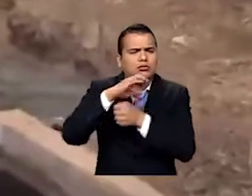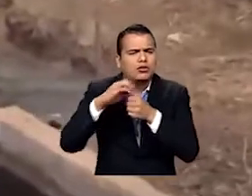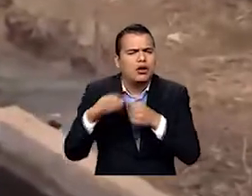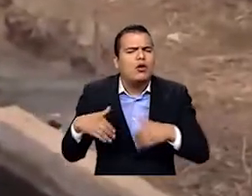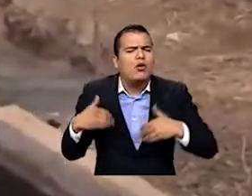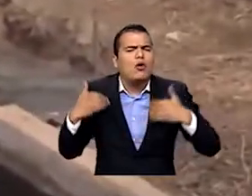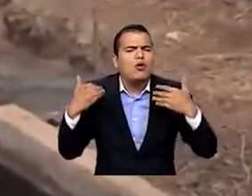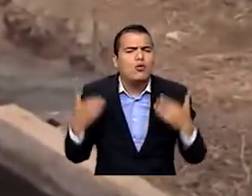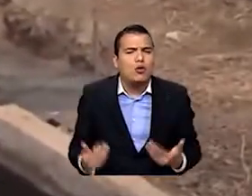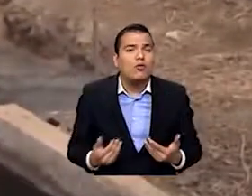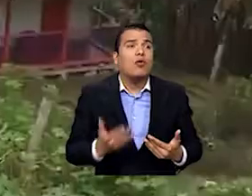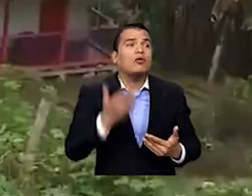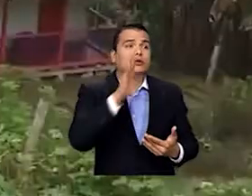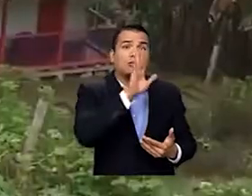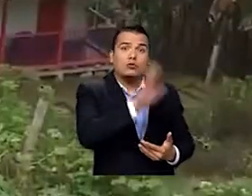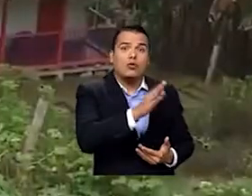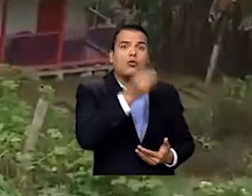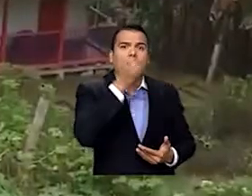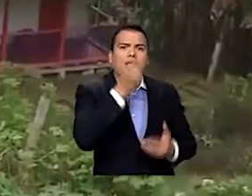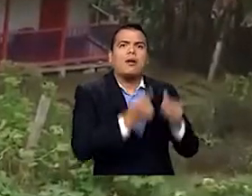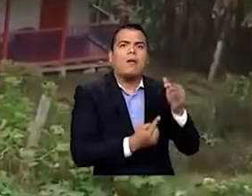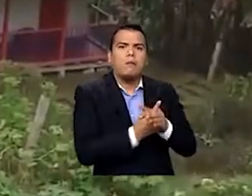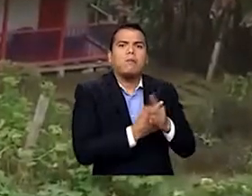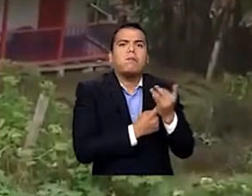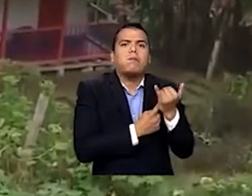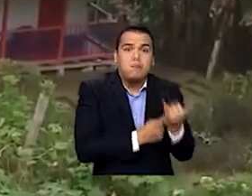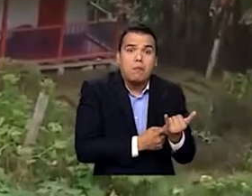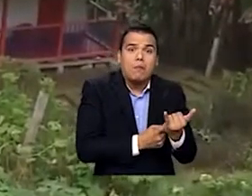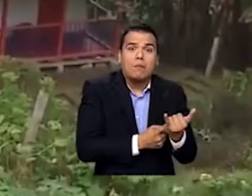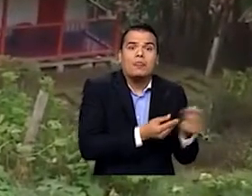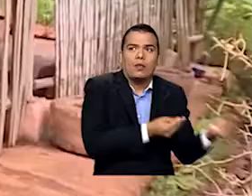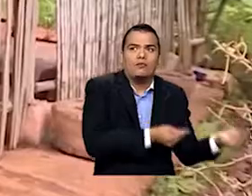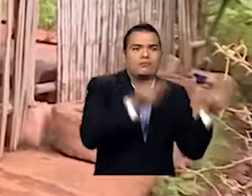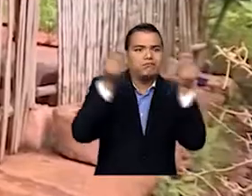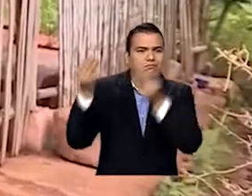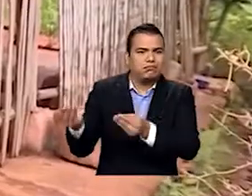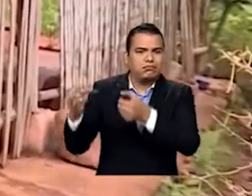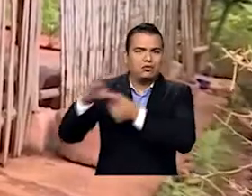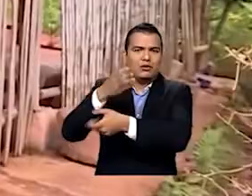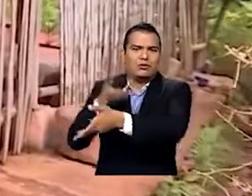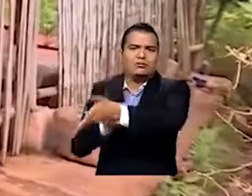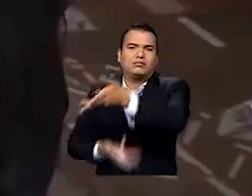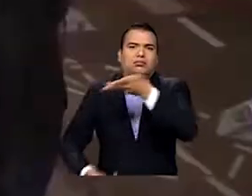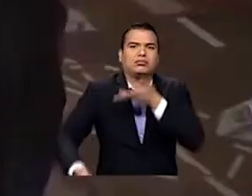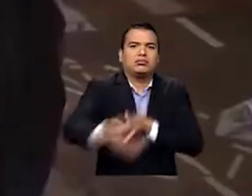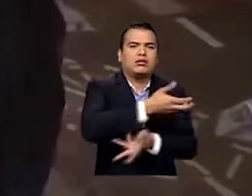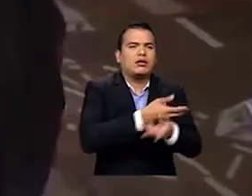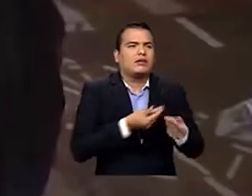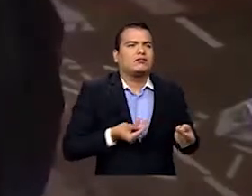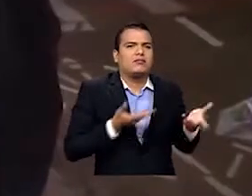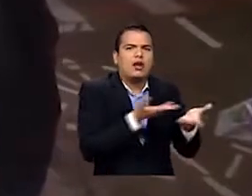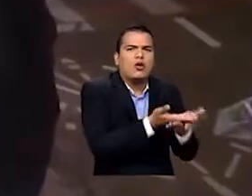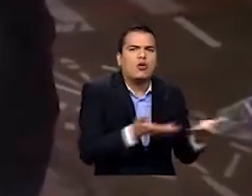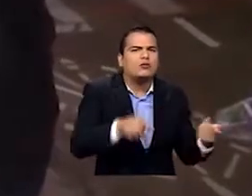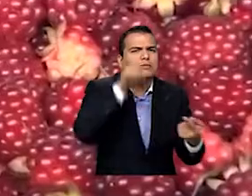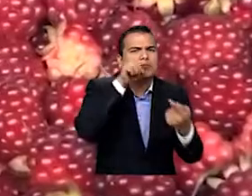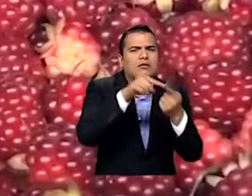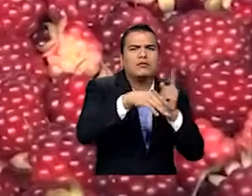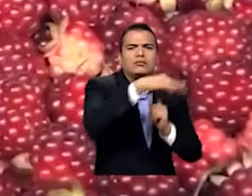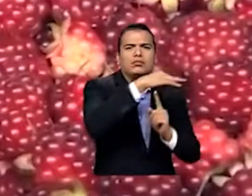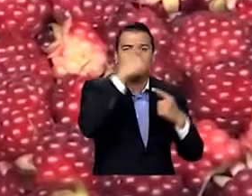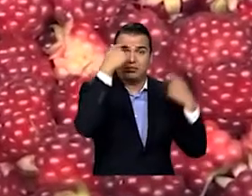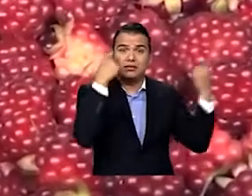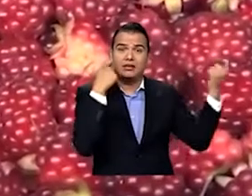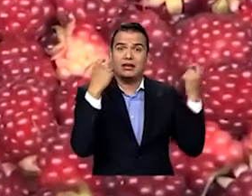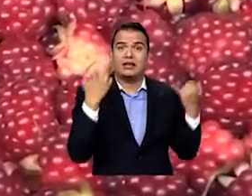de soberanía alimentaria, pero también aportándole a los temas de cambio climático. Entonces, como lo presentó hoy el doctor Marco Antonio, director de